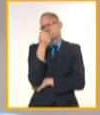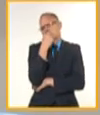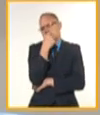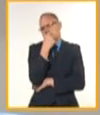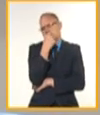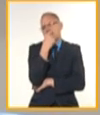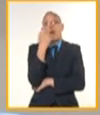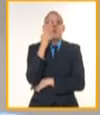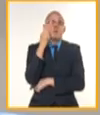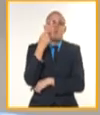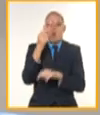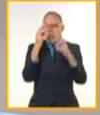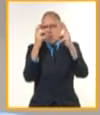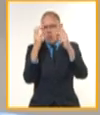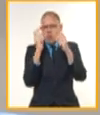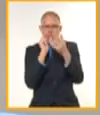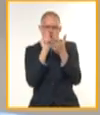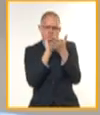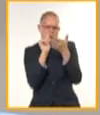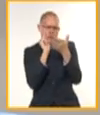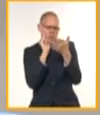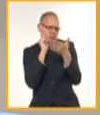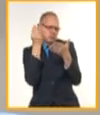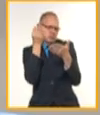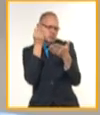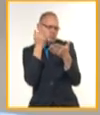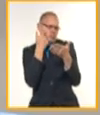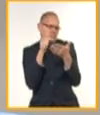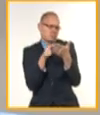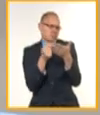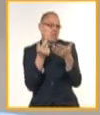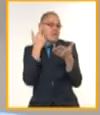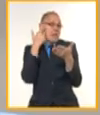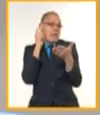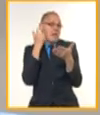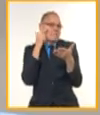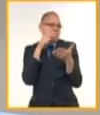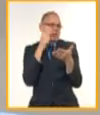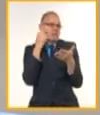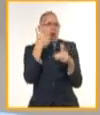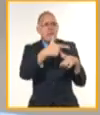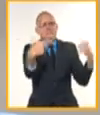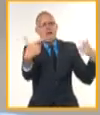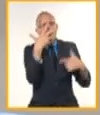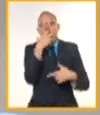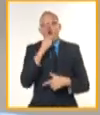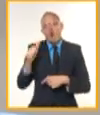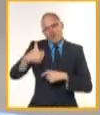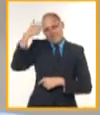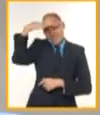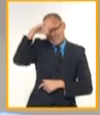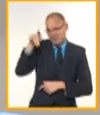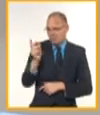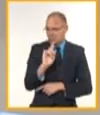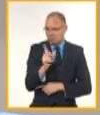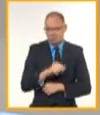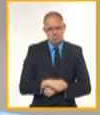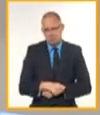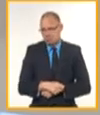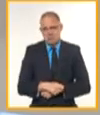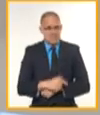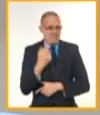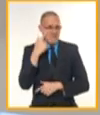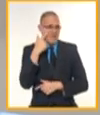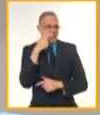difícil reconocer que haya un mandato, un apoyo abrumador. Se dice que por estas